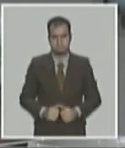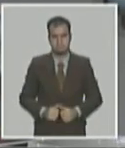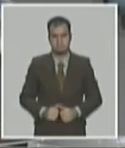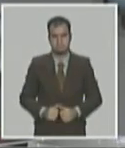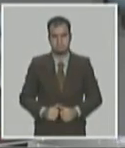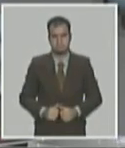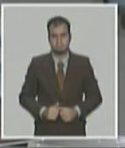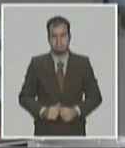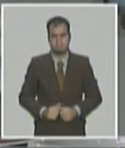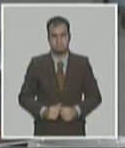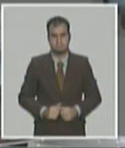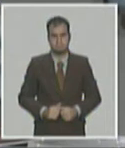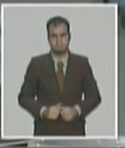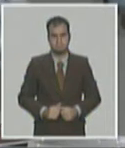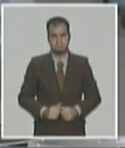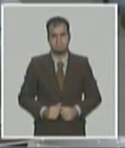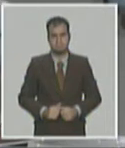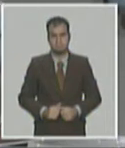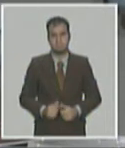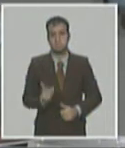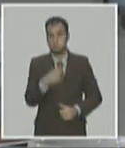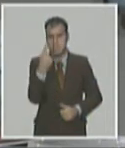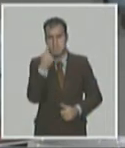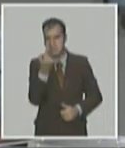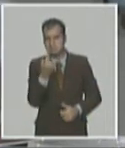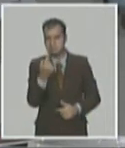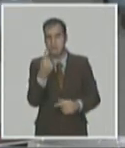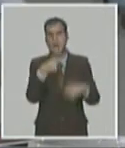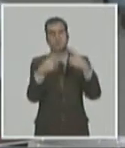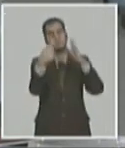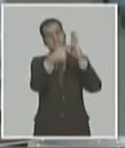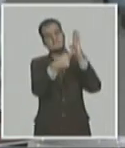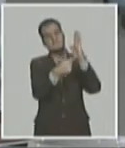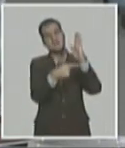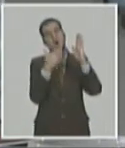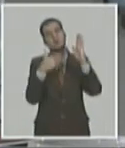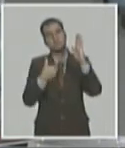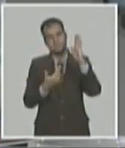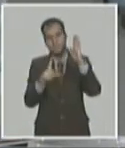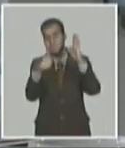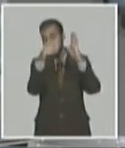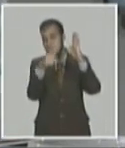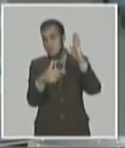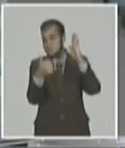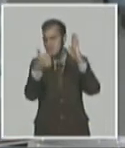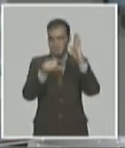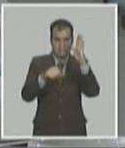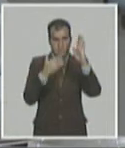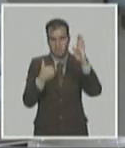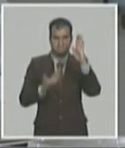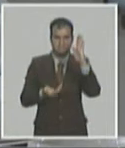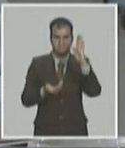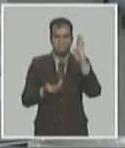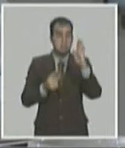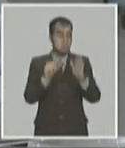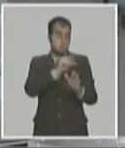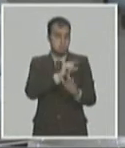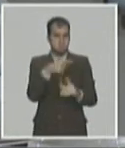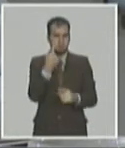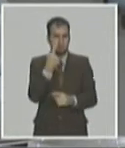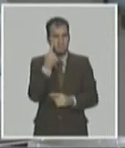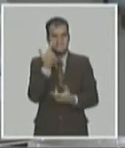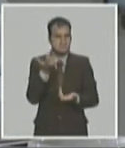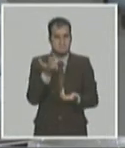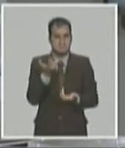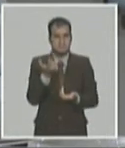indicadores que nos permitan evaluar qué está representando todo esto. Por ejemplo, analizamos recientemente el aseguramiento político, que